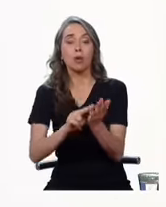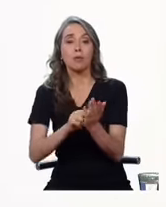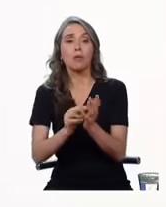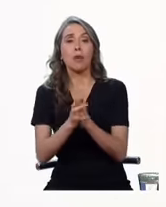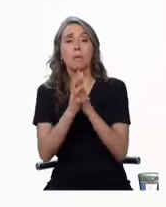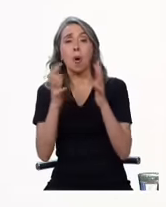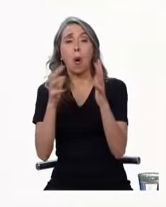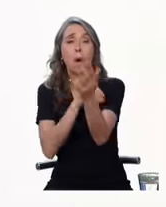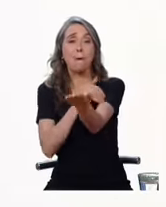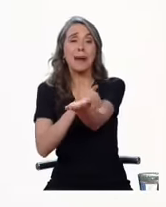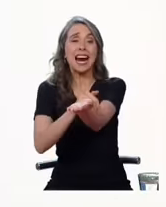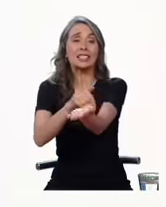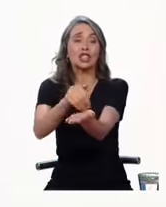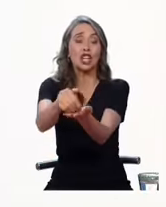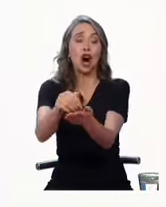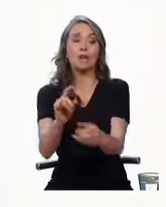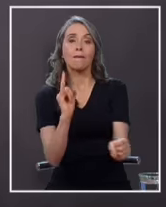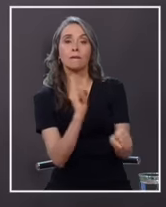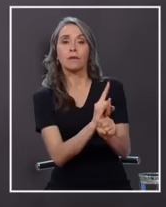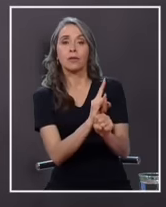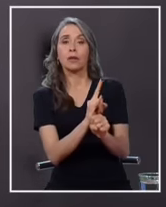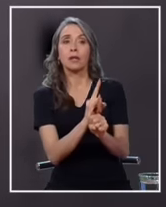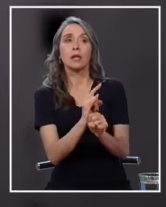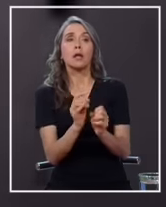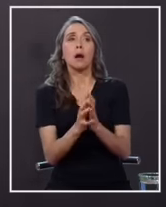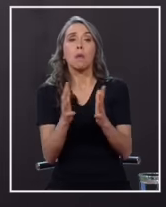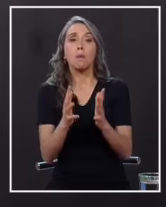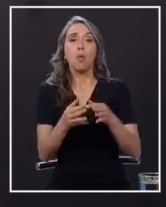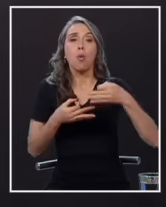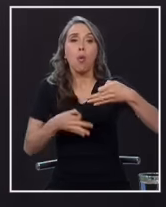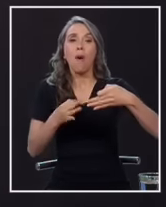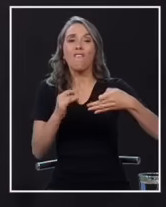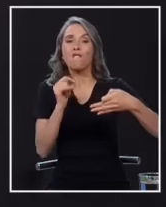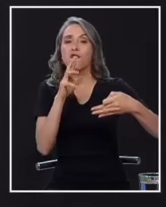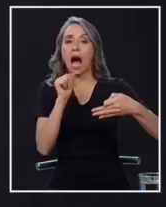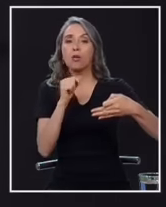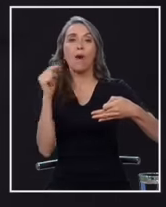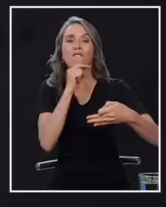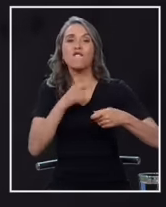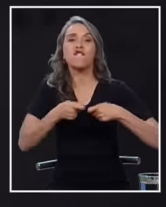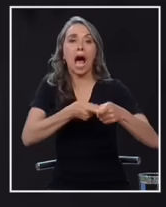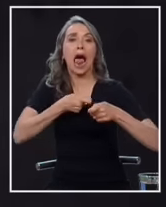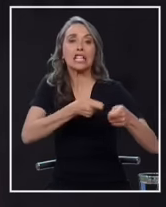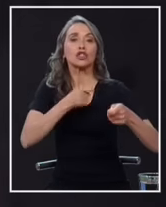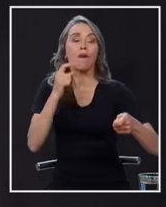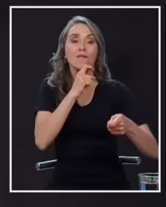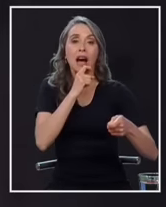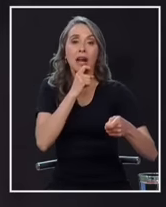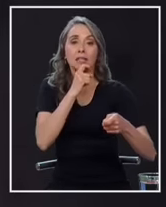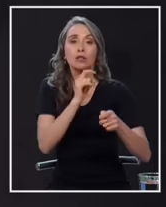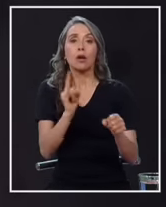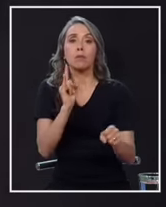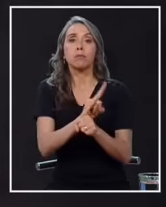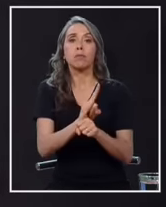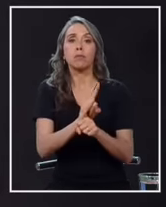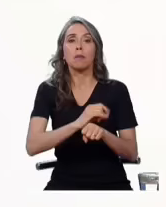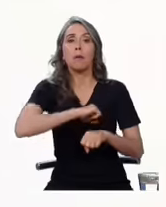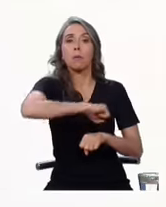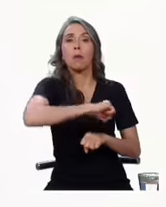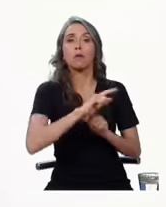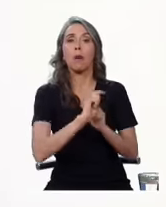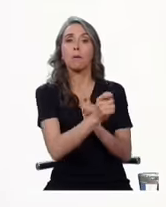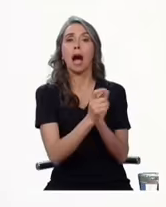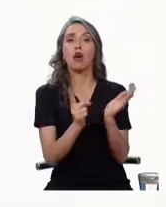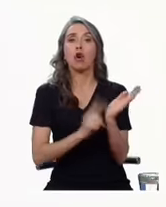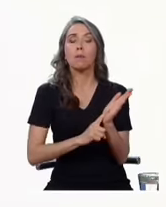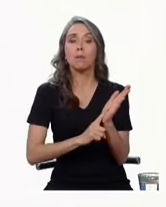alta magnitud en que existe una utilización importante de facturas falsas con la que se logró defraudar al fisco, evadir